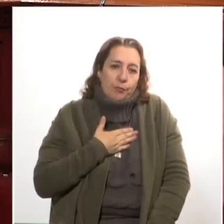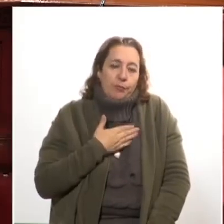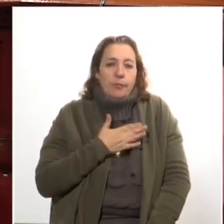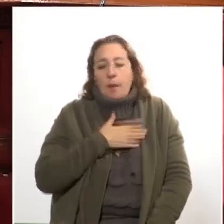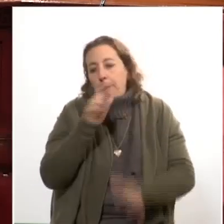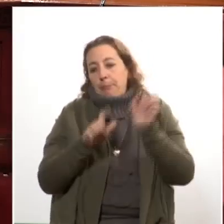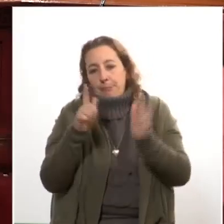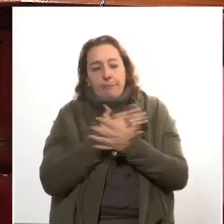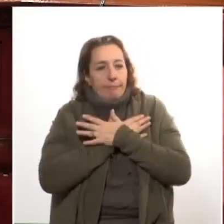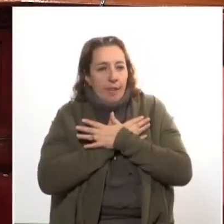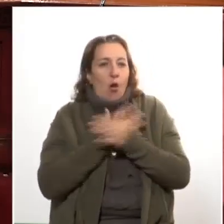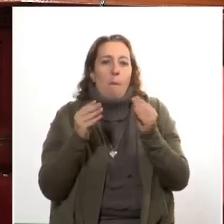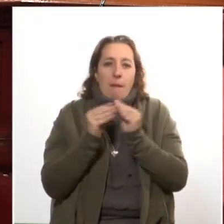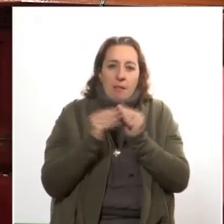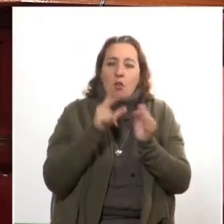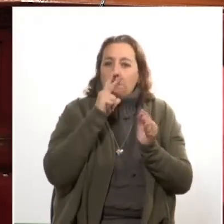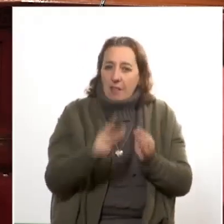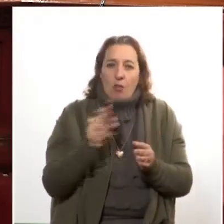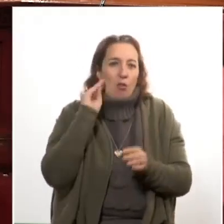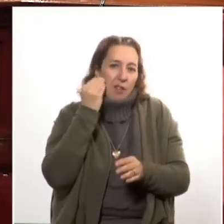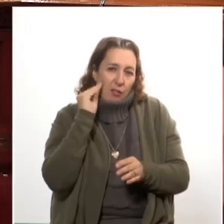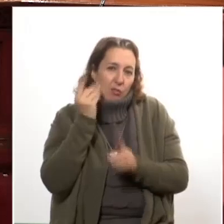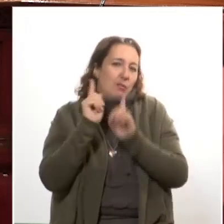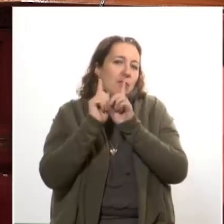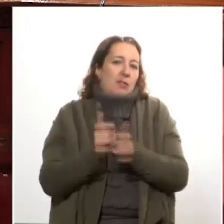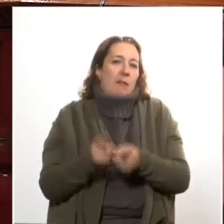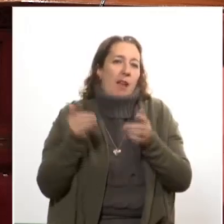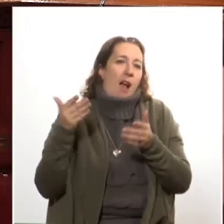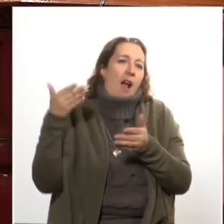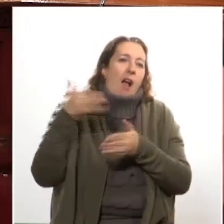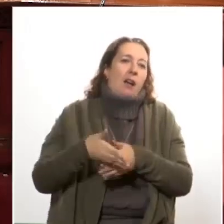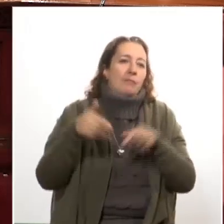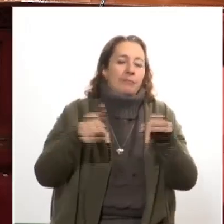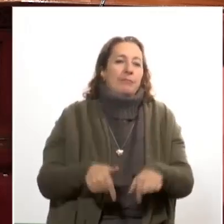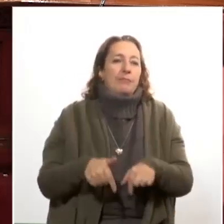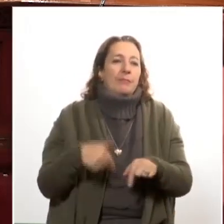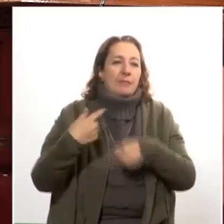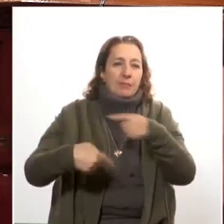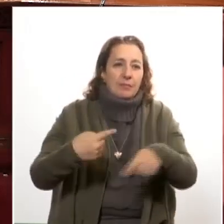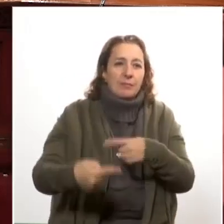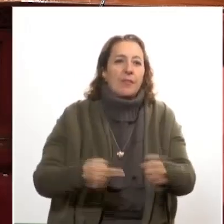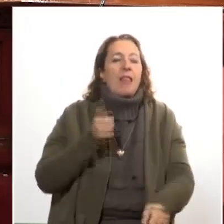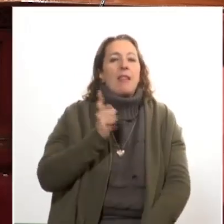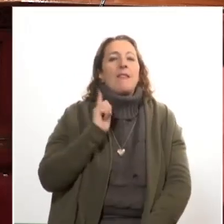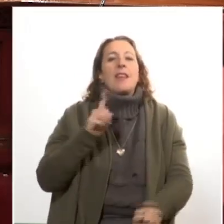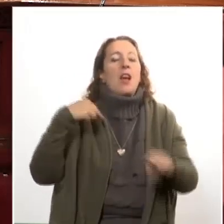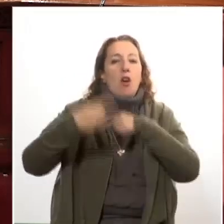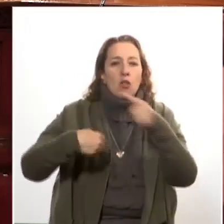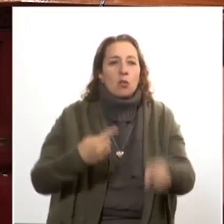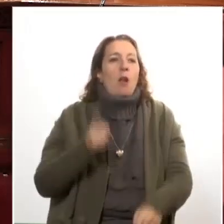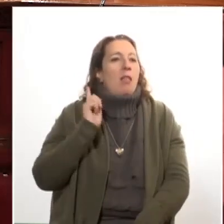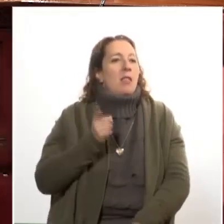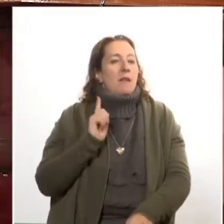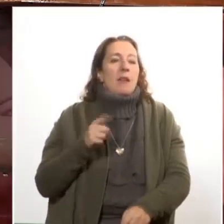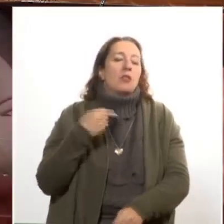queridos, compañeros, hijos, nietos que deberían estar acompañándonos, que debieran sucederlas, que debieran continuarlas, que debieran ser